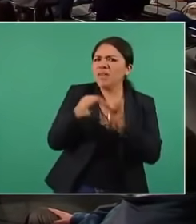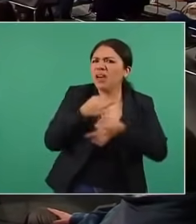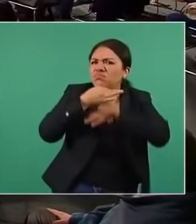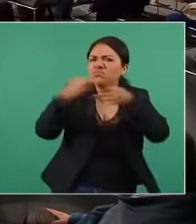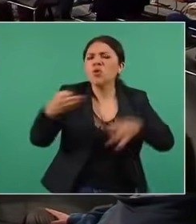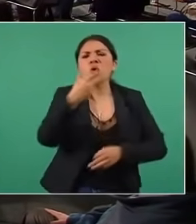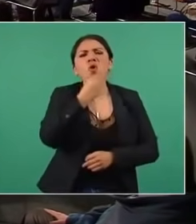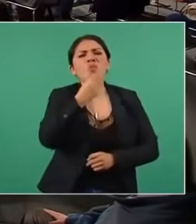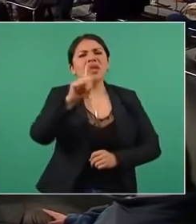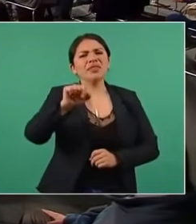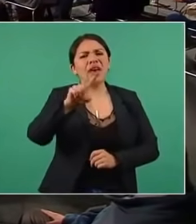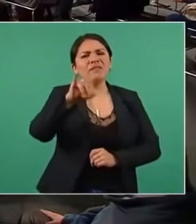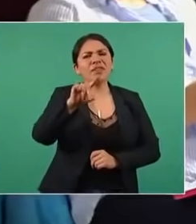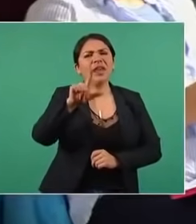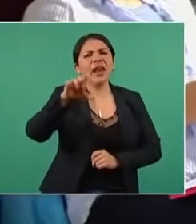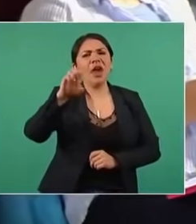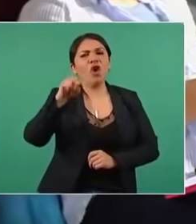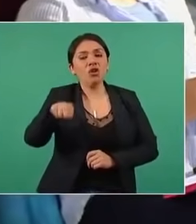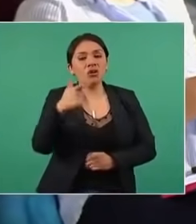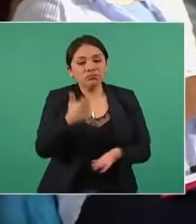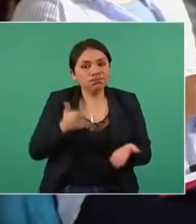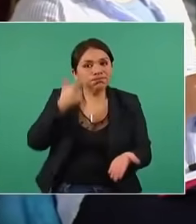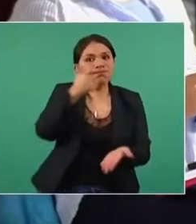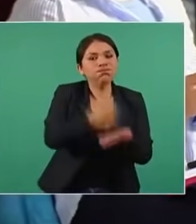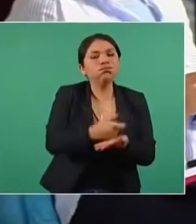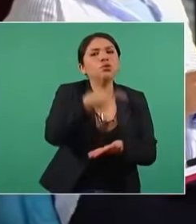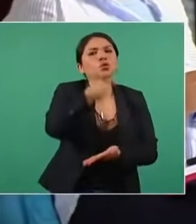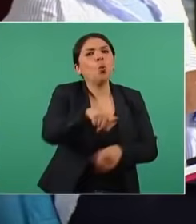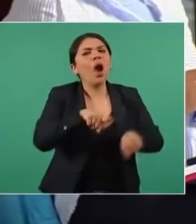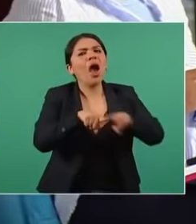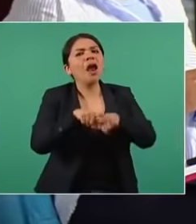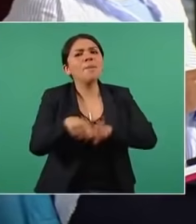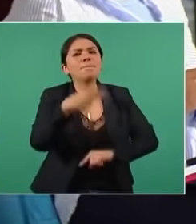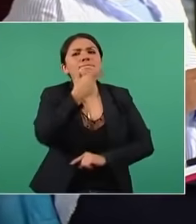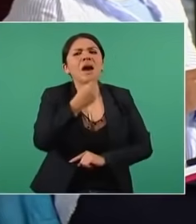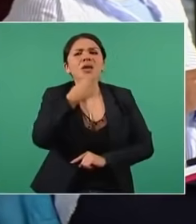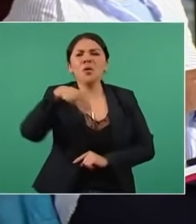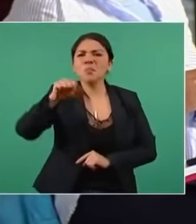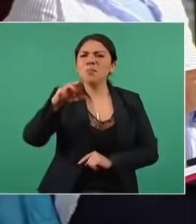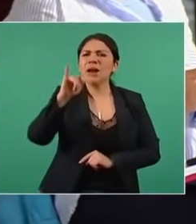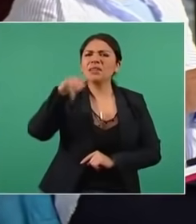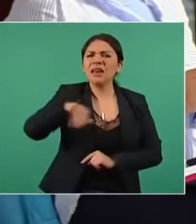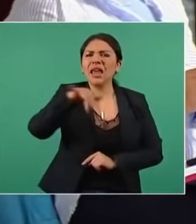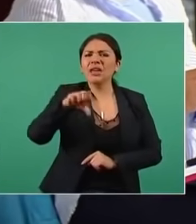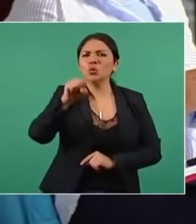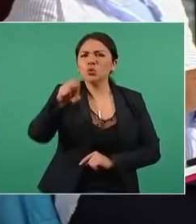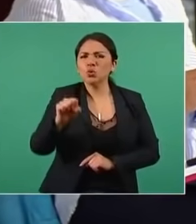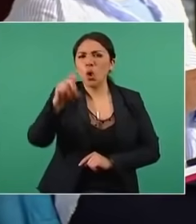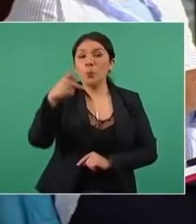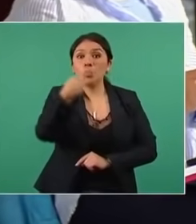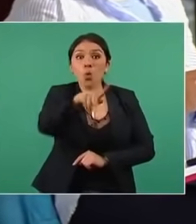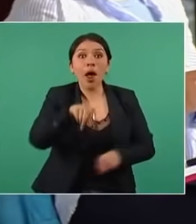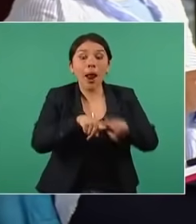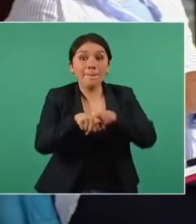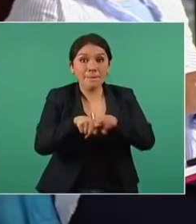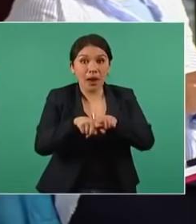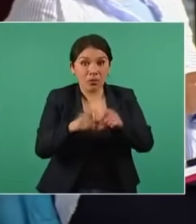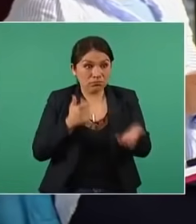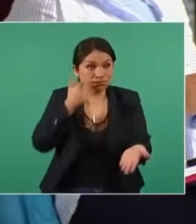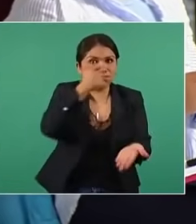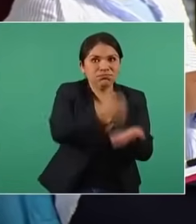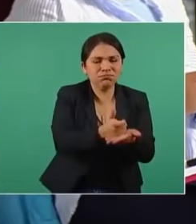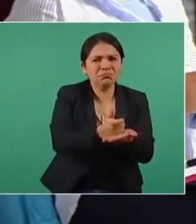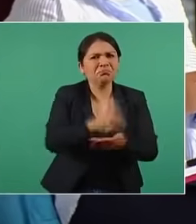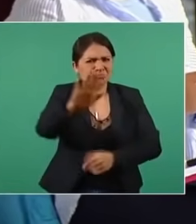León entrega dinero en efectivo a su hermano Martín Jesús López Obrador, presidente, primero